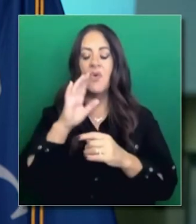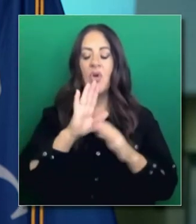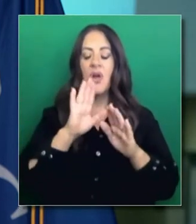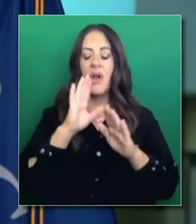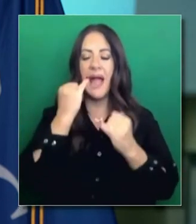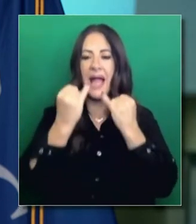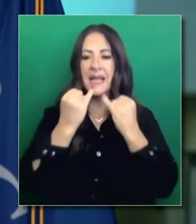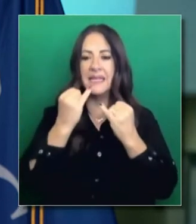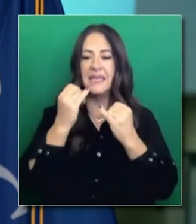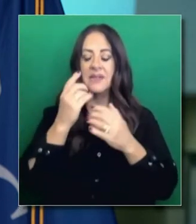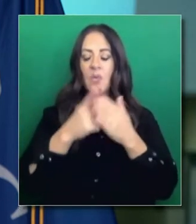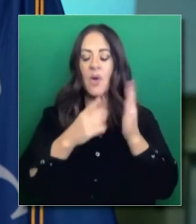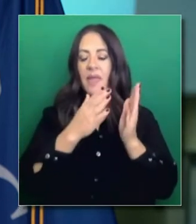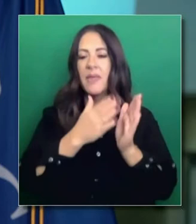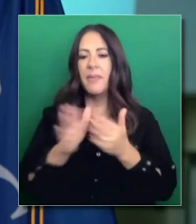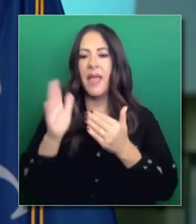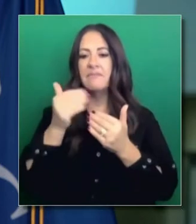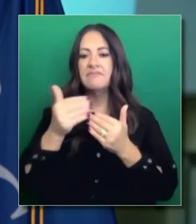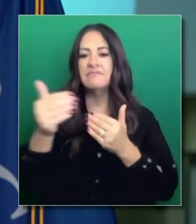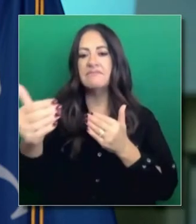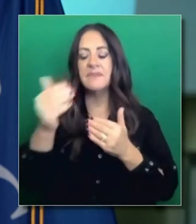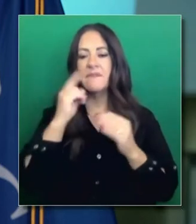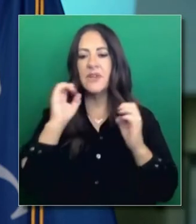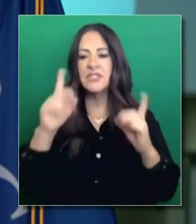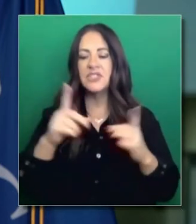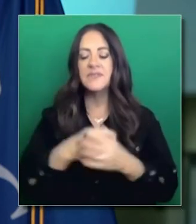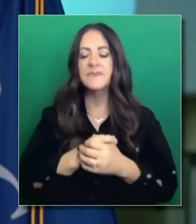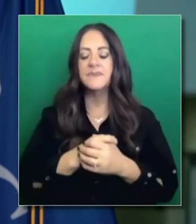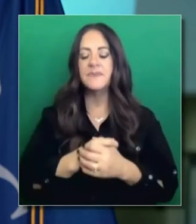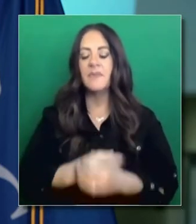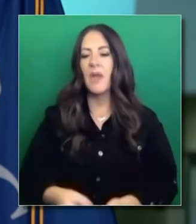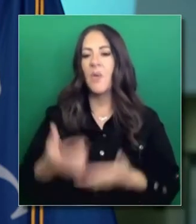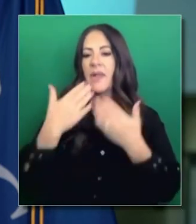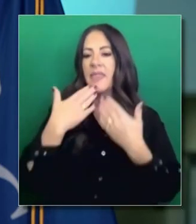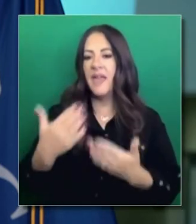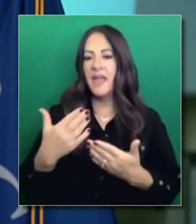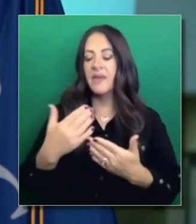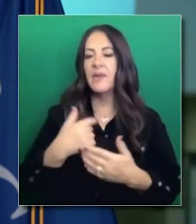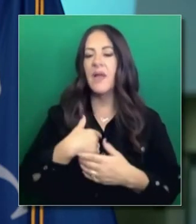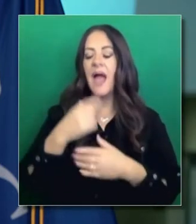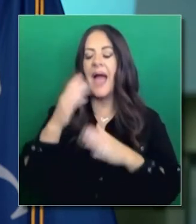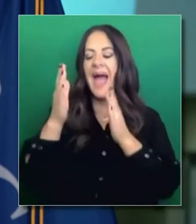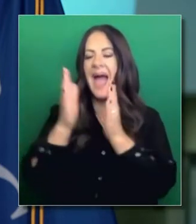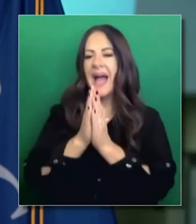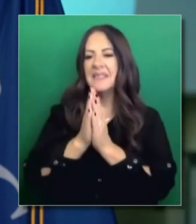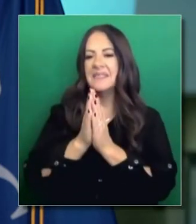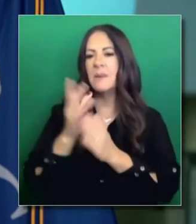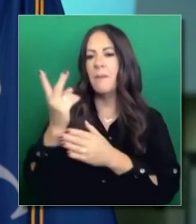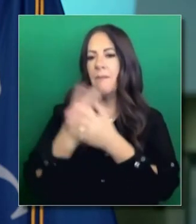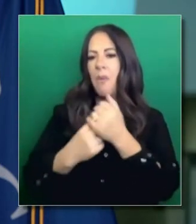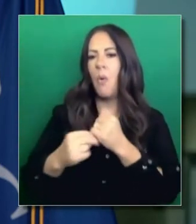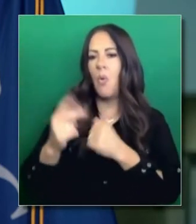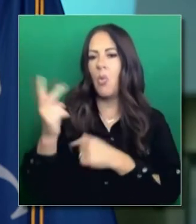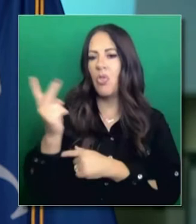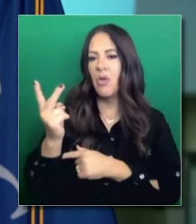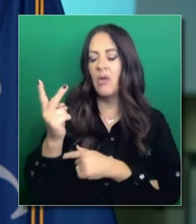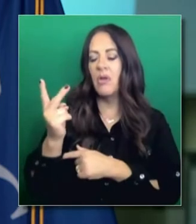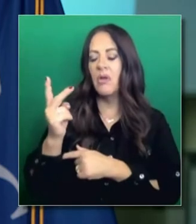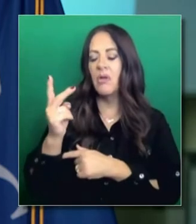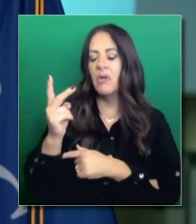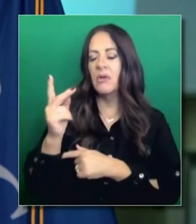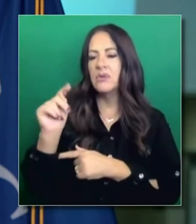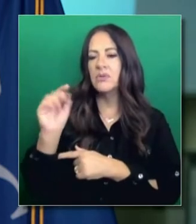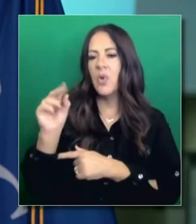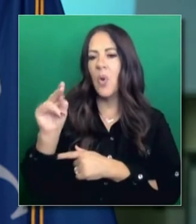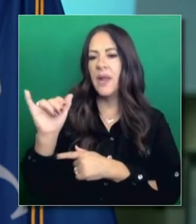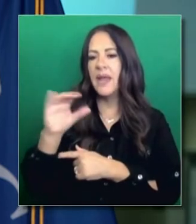punto y preguntar, si me permite Linda y superintendente, si pueden permanecer por un momento para responder